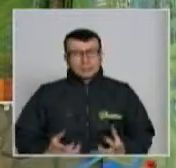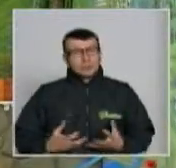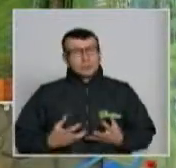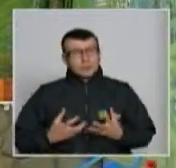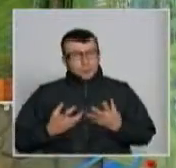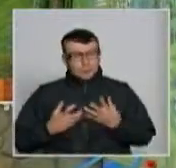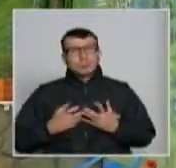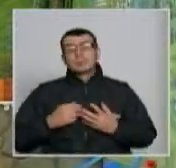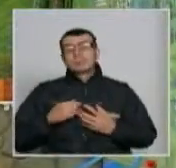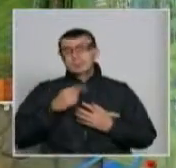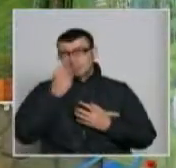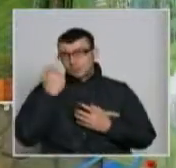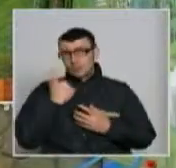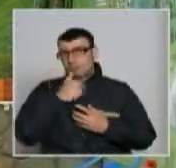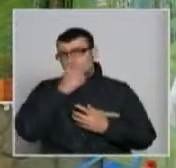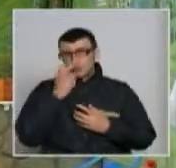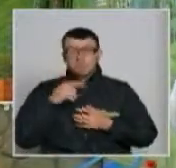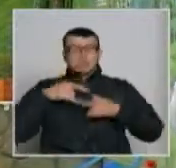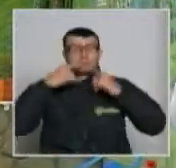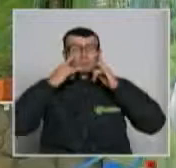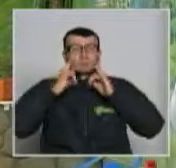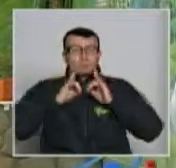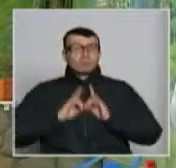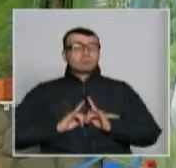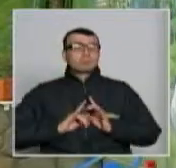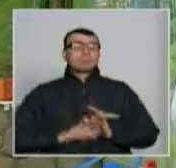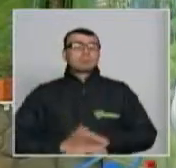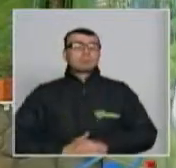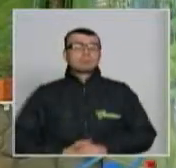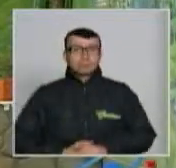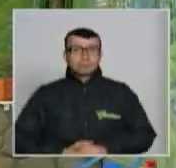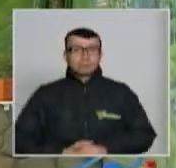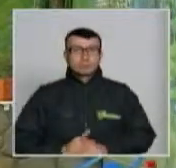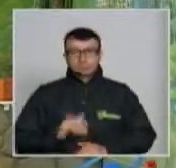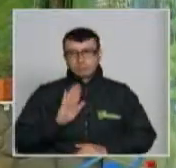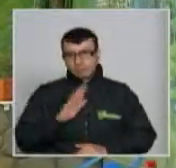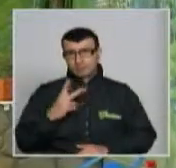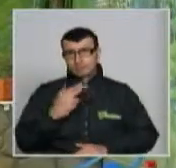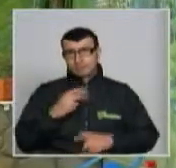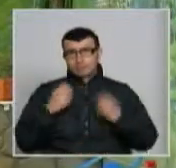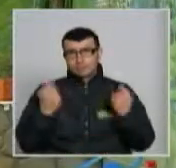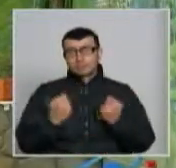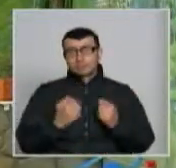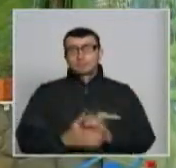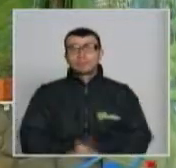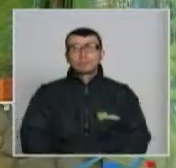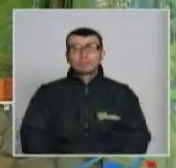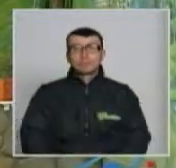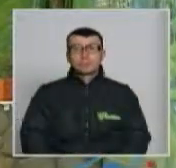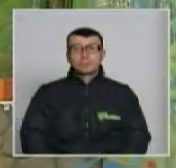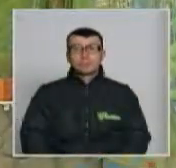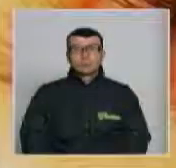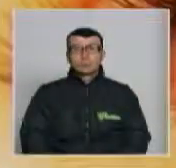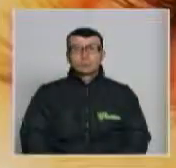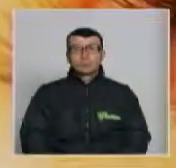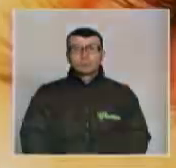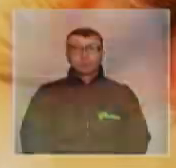del sistema respiratorio alto o de las vías respiratorias altas. Ya regresamos después de este corte